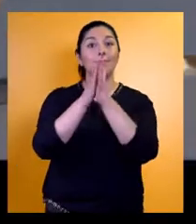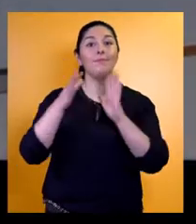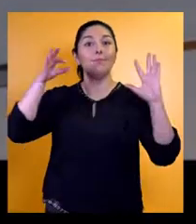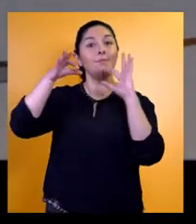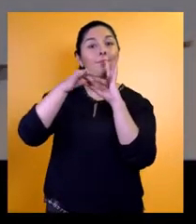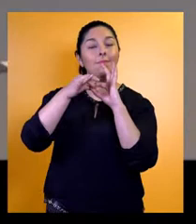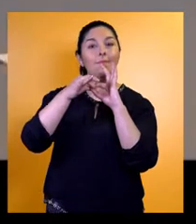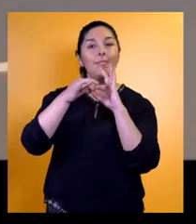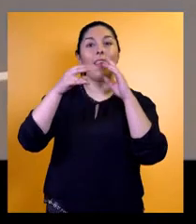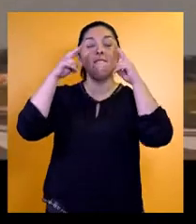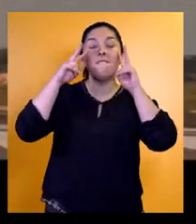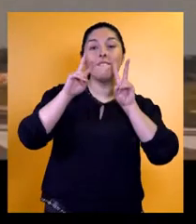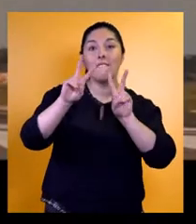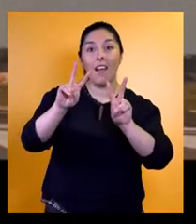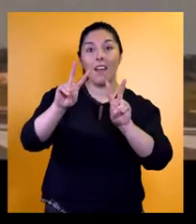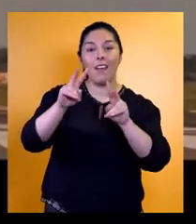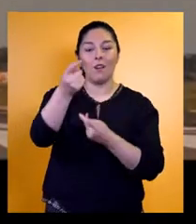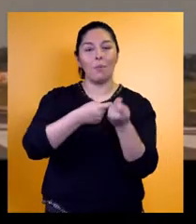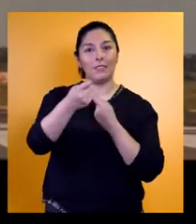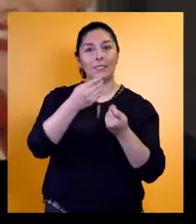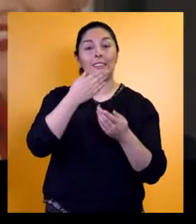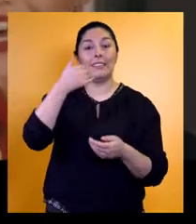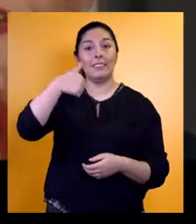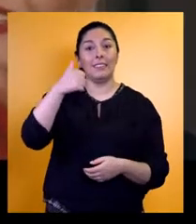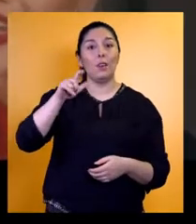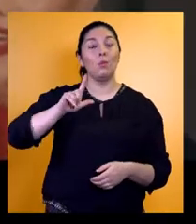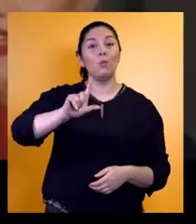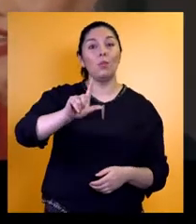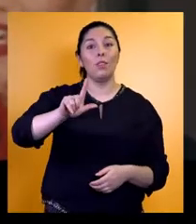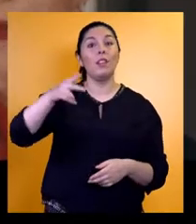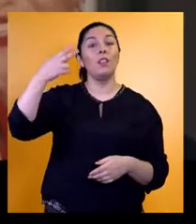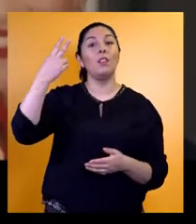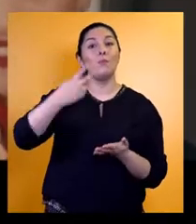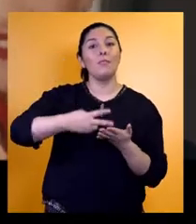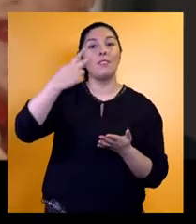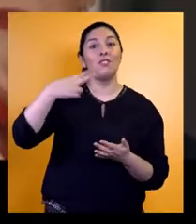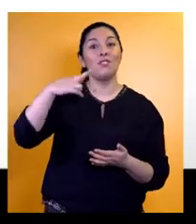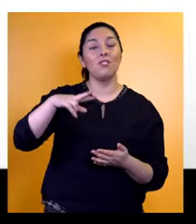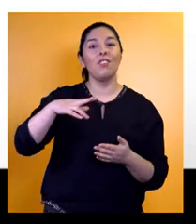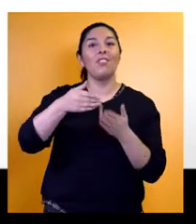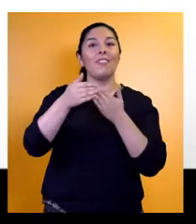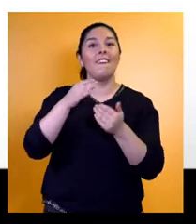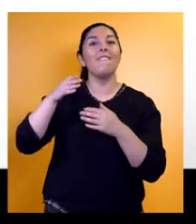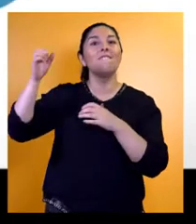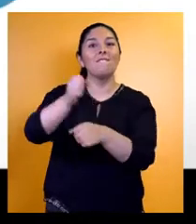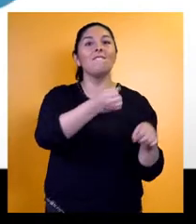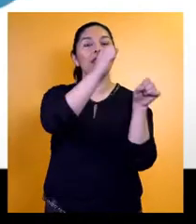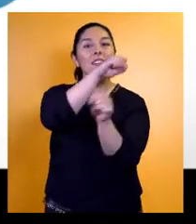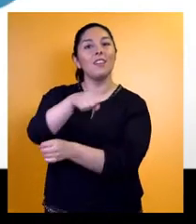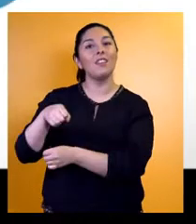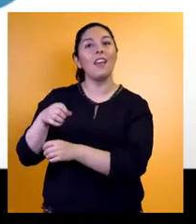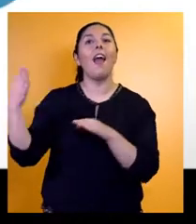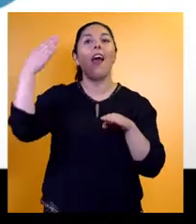Con motivo de conectividad turística y relaciones comerciales, desde el 6 de julio del 2018 estarán habilitados vuelos desde Bariloche hasta